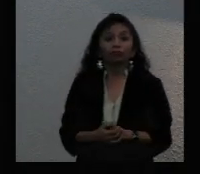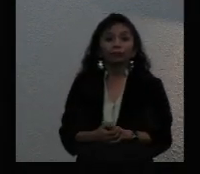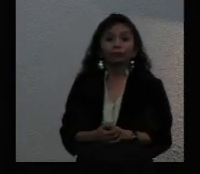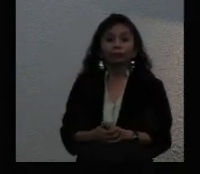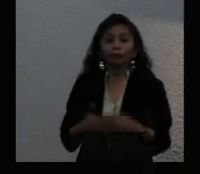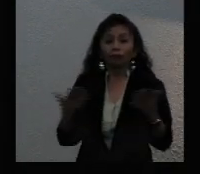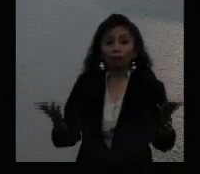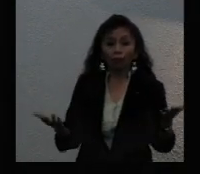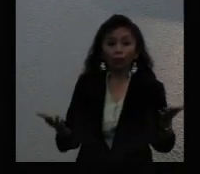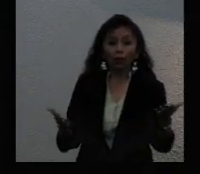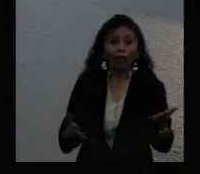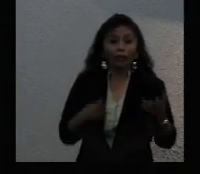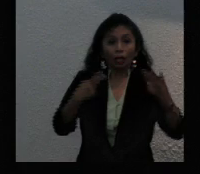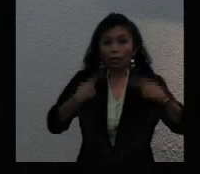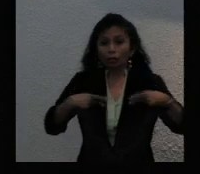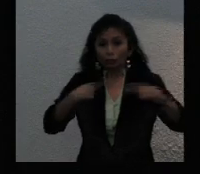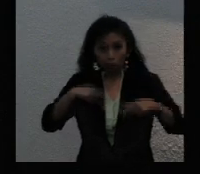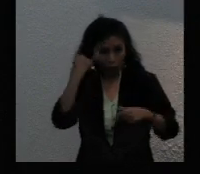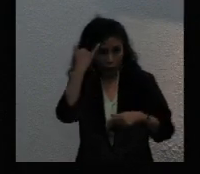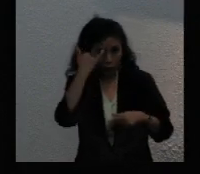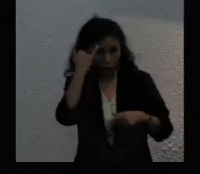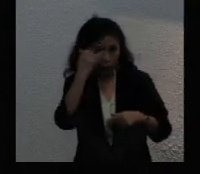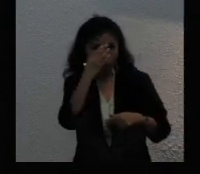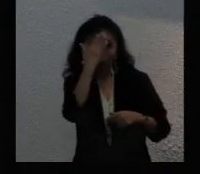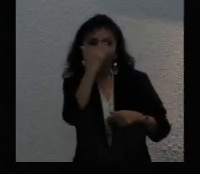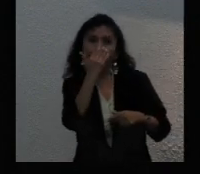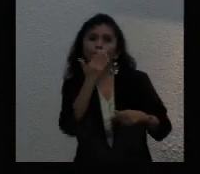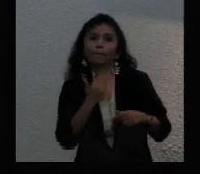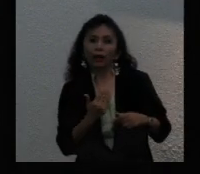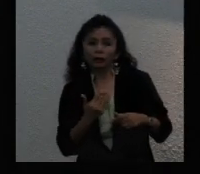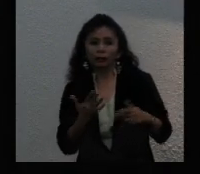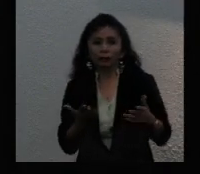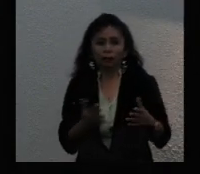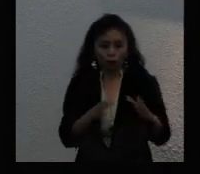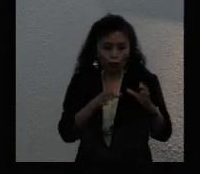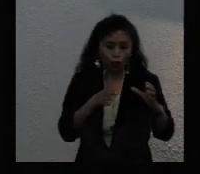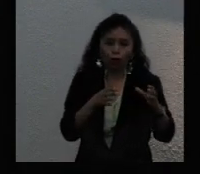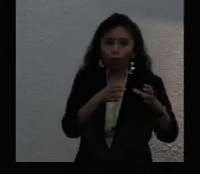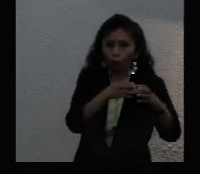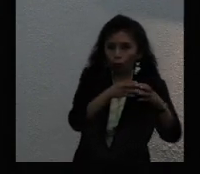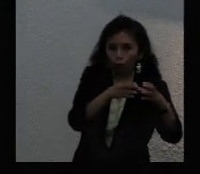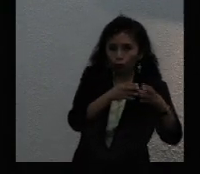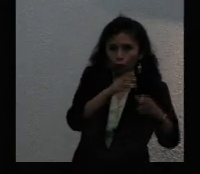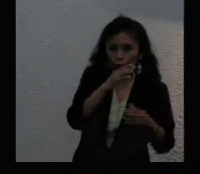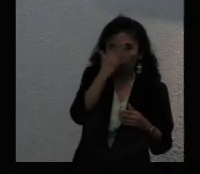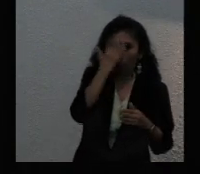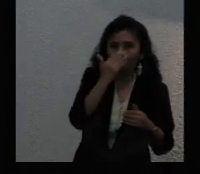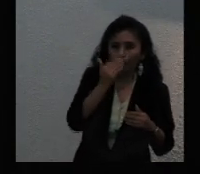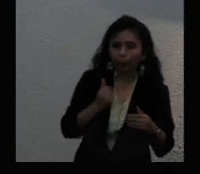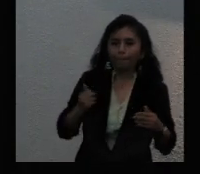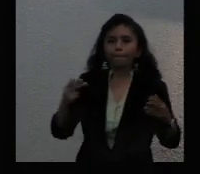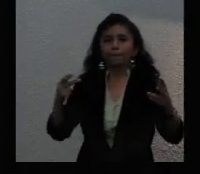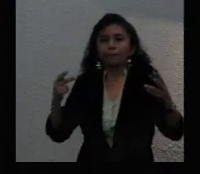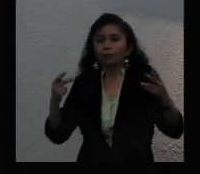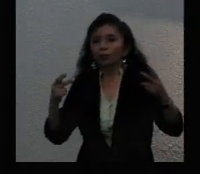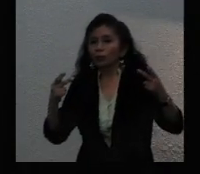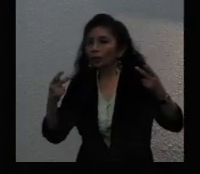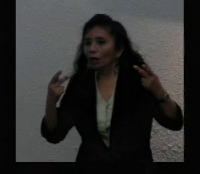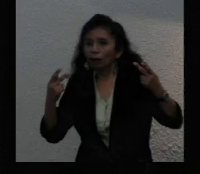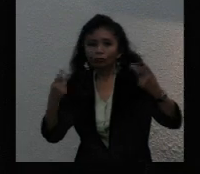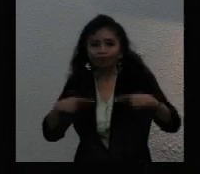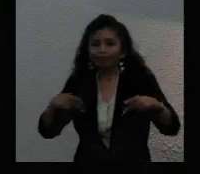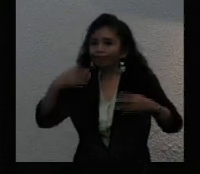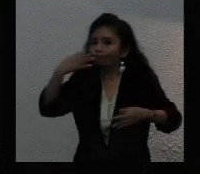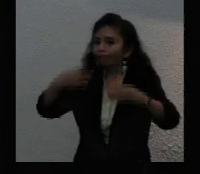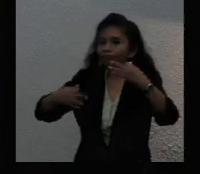de los dignatarios mayas e integrantes del Gran Consejo Maya, de las y los magistrados del